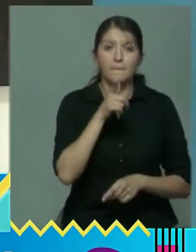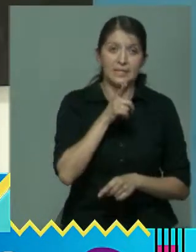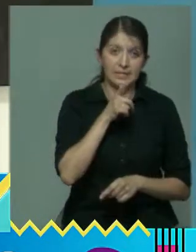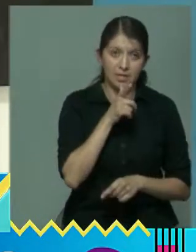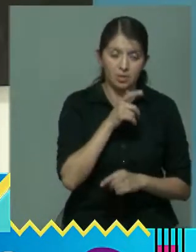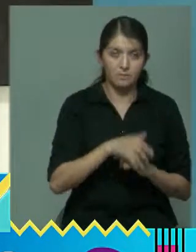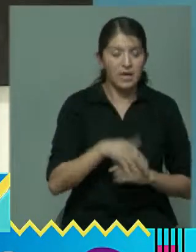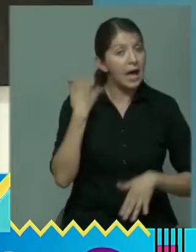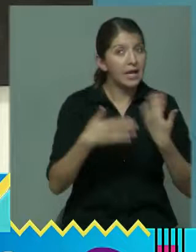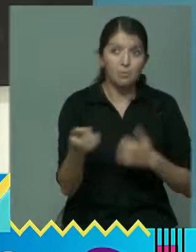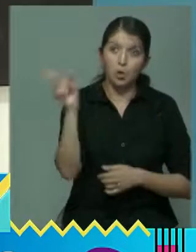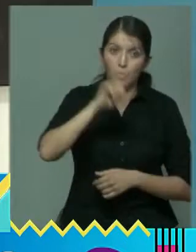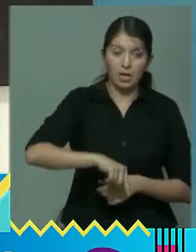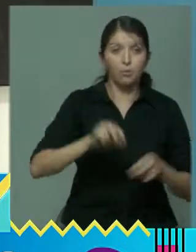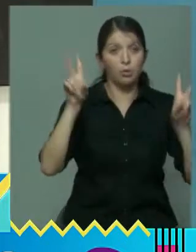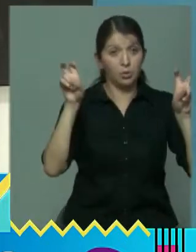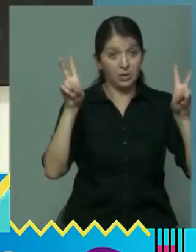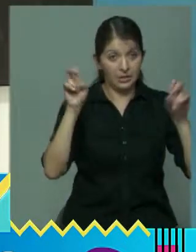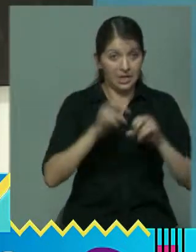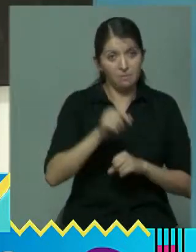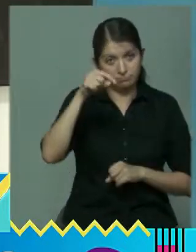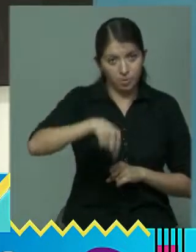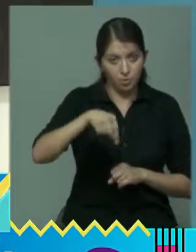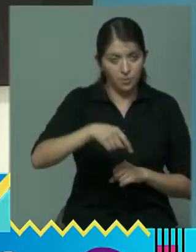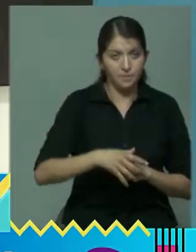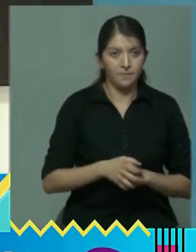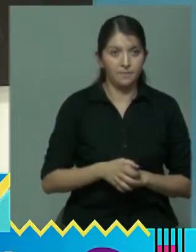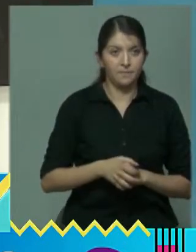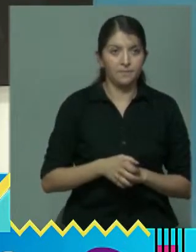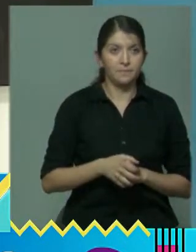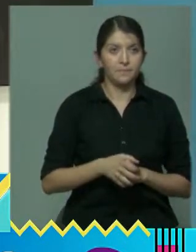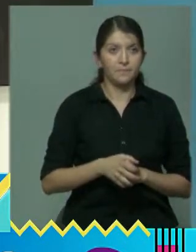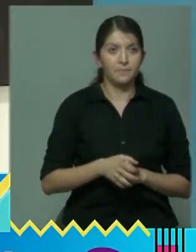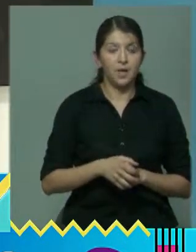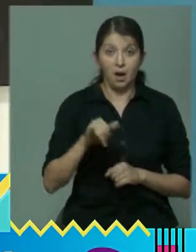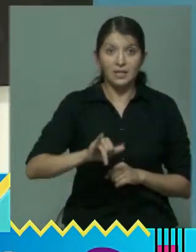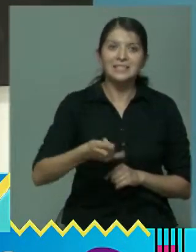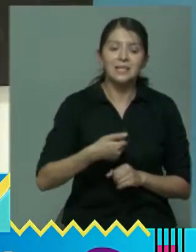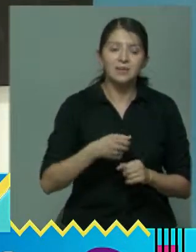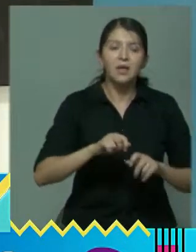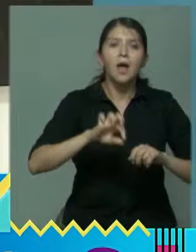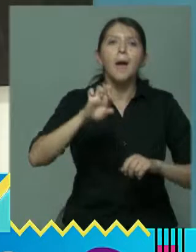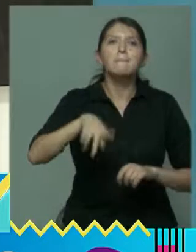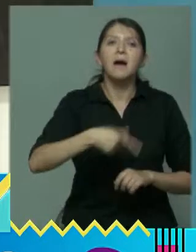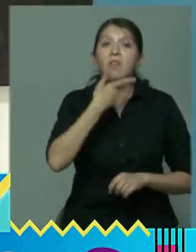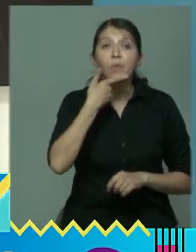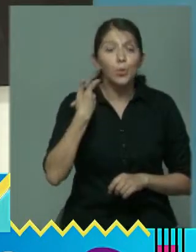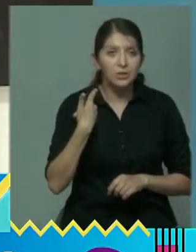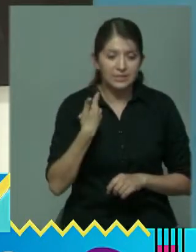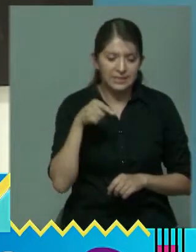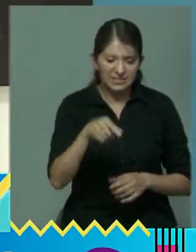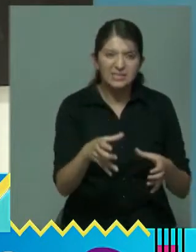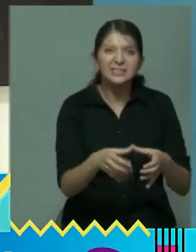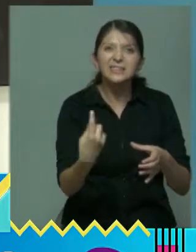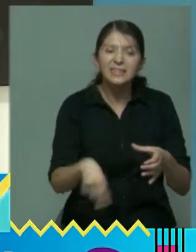rápidamente vamos a volver para seguir hablando acerca de discriminación, xenofobia y racismo. Ahora sí, lo digo, bueno, el Pan Dulce es una